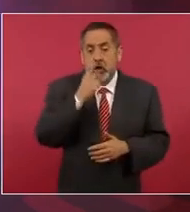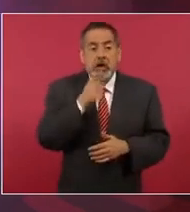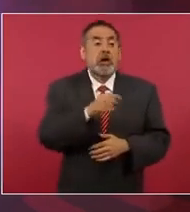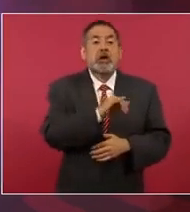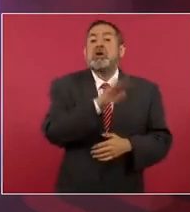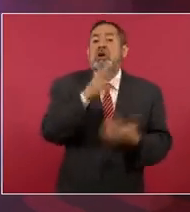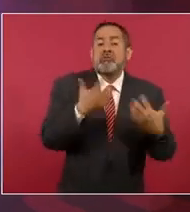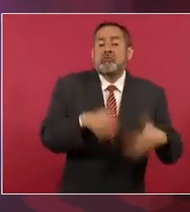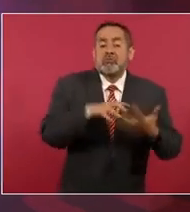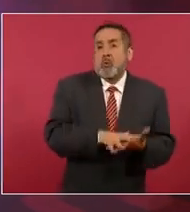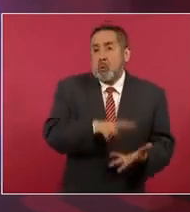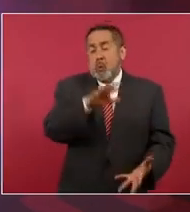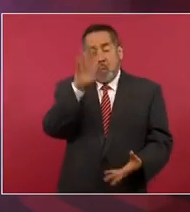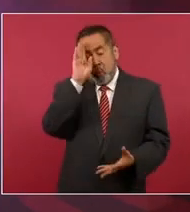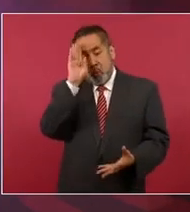producir